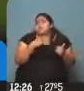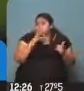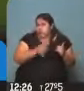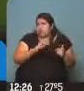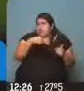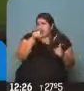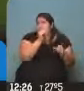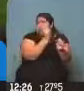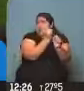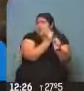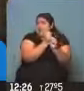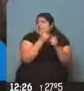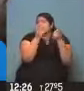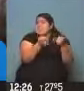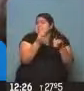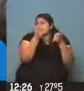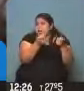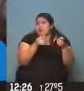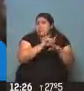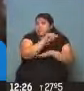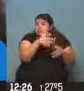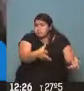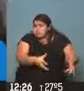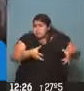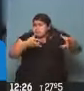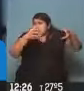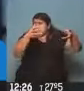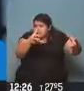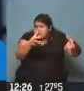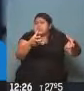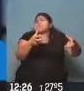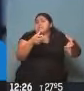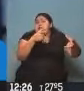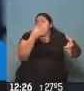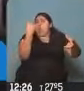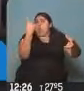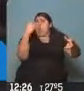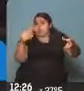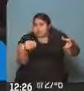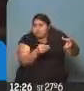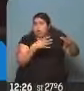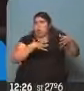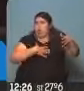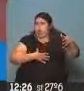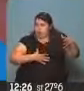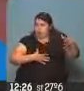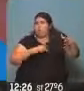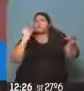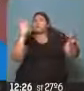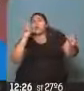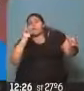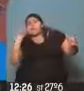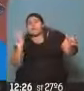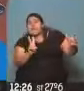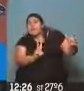intentando recuperar la aeronave con el único cuerpo que hasta ahora hay dentro de ella pero lo que es